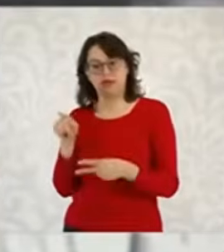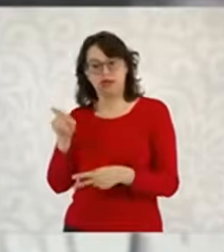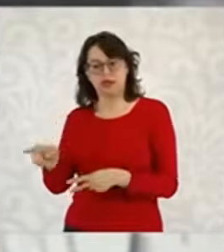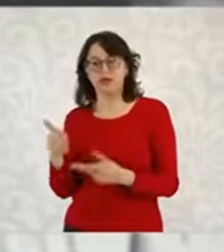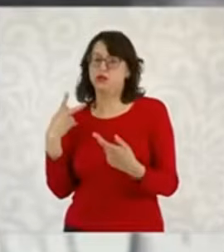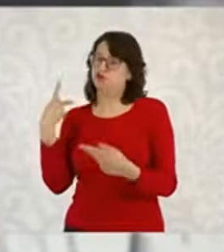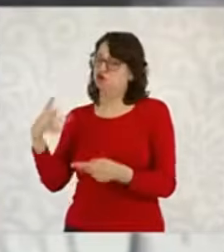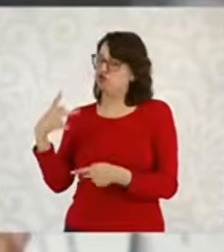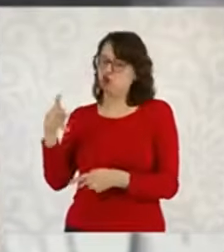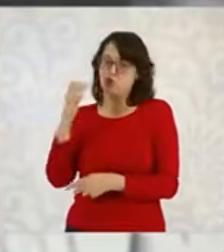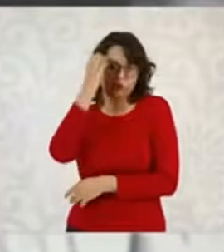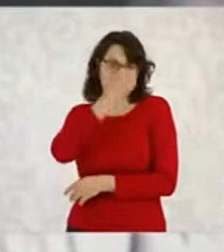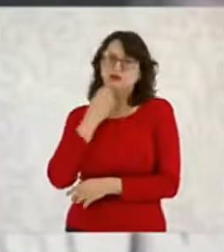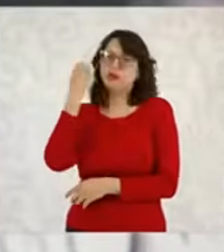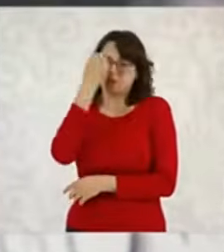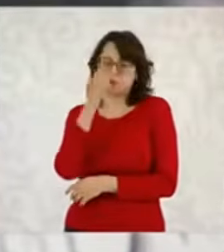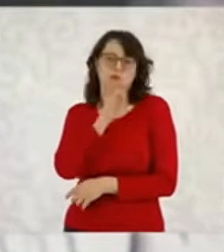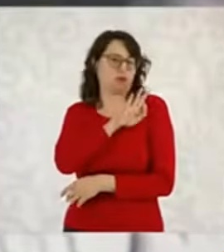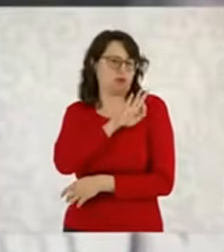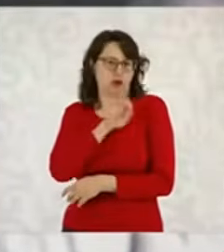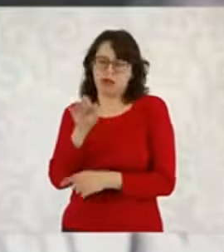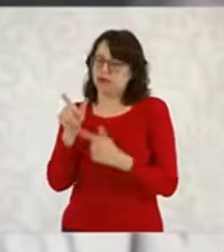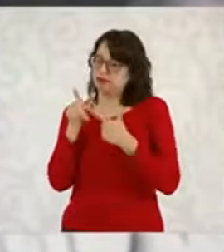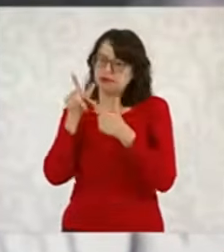semana pasado, antepasado y